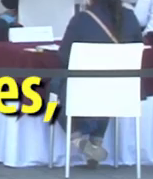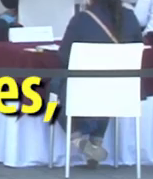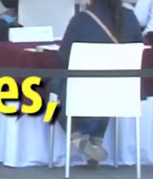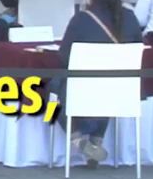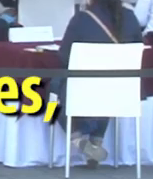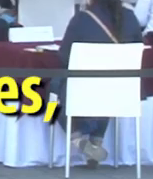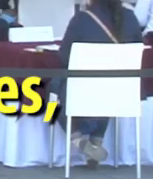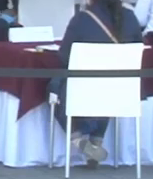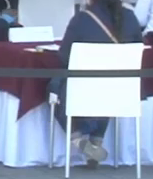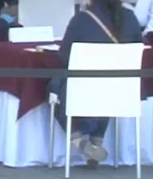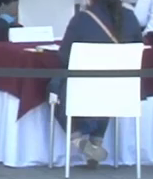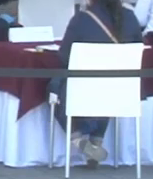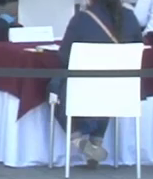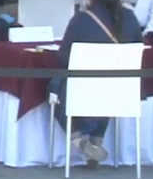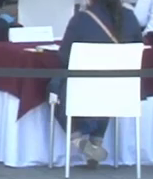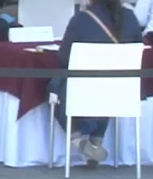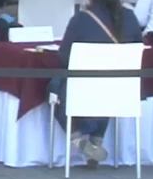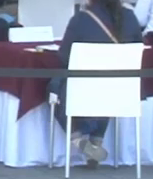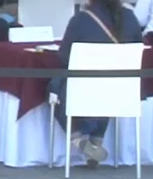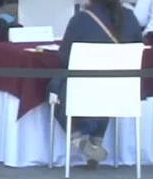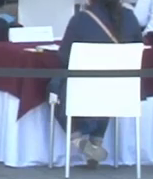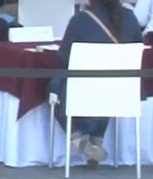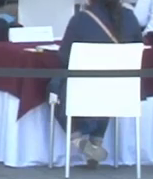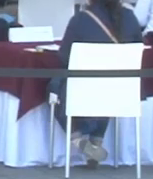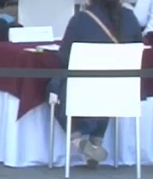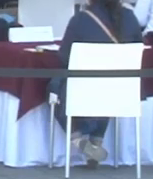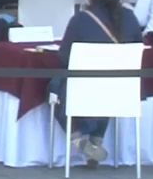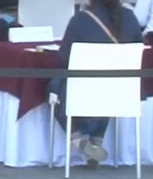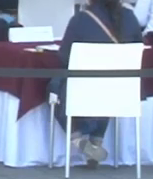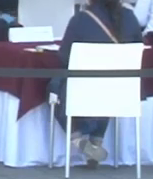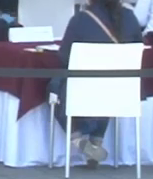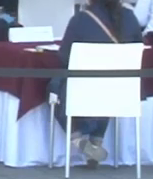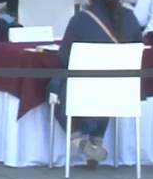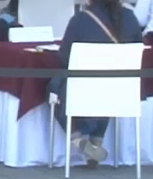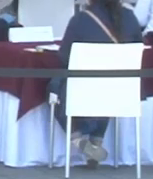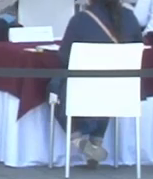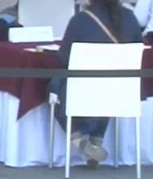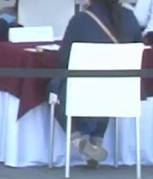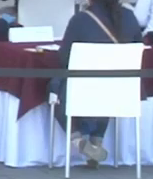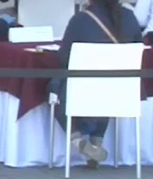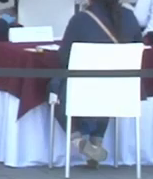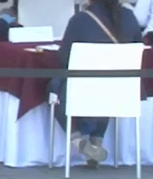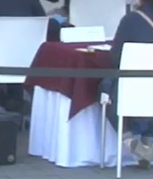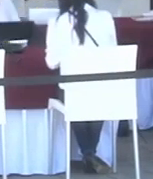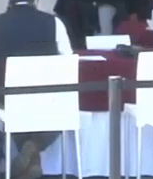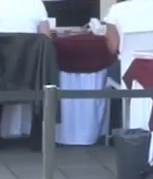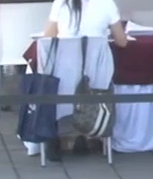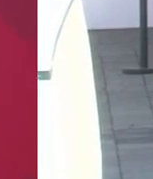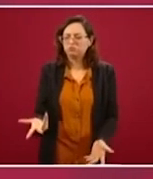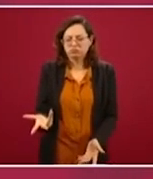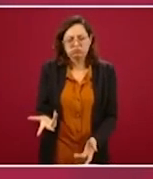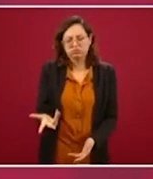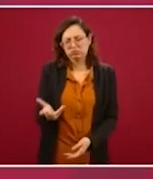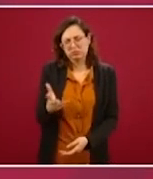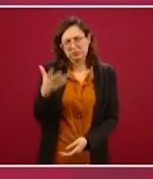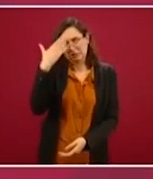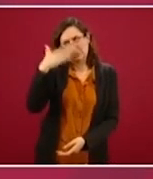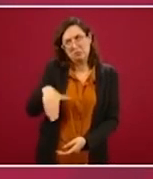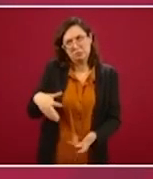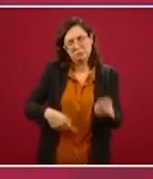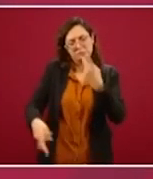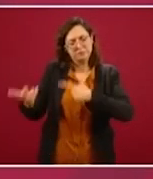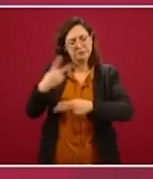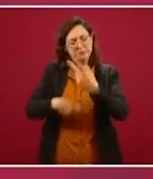autos de lujo para entregar lo recaudado a causas sociales como la pavimentación de caminos en lugares alejados. El 21 de mayo